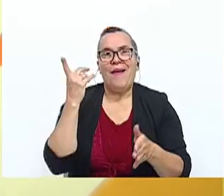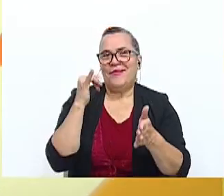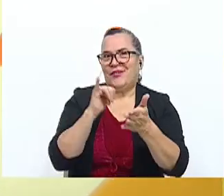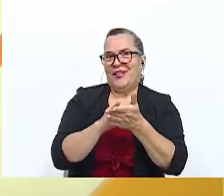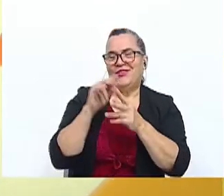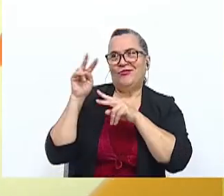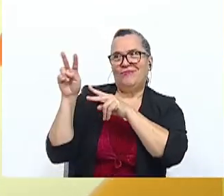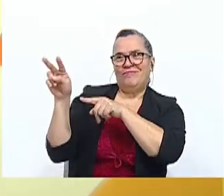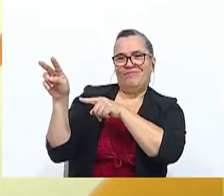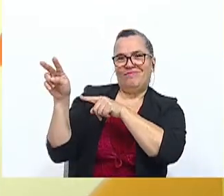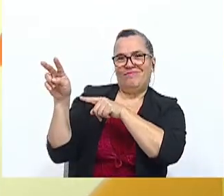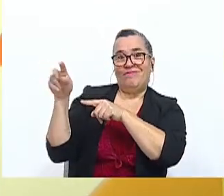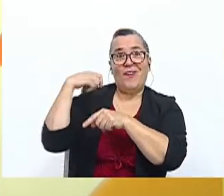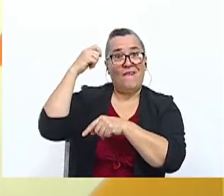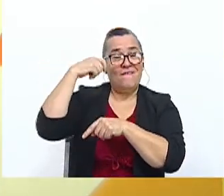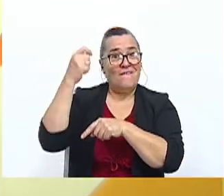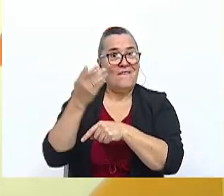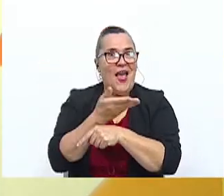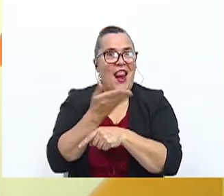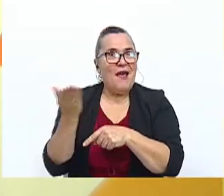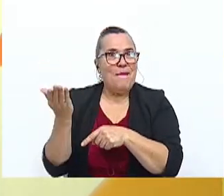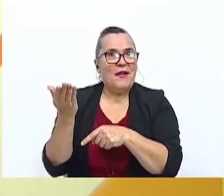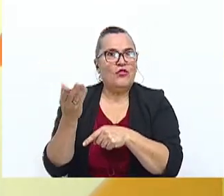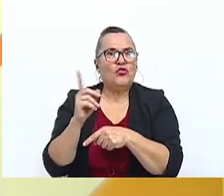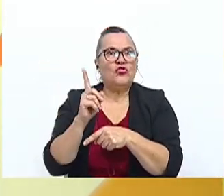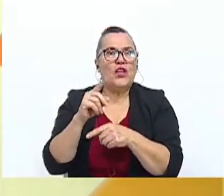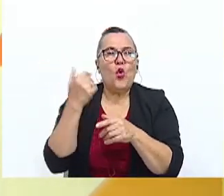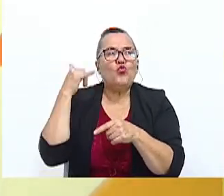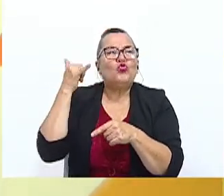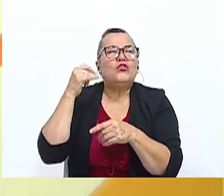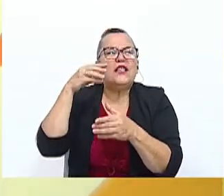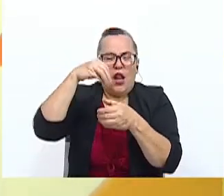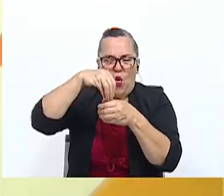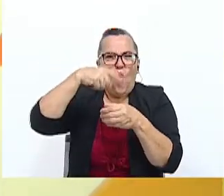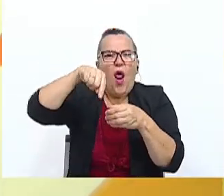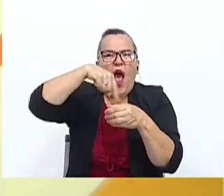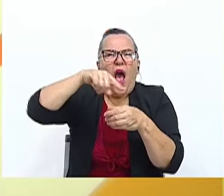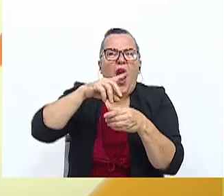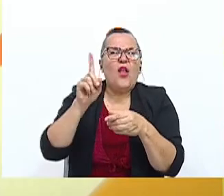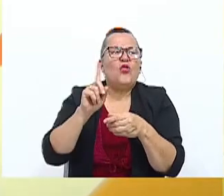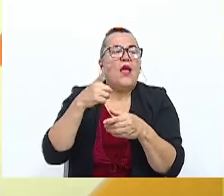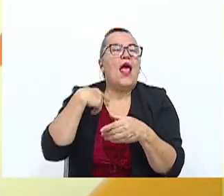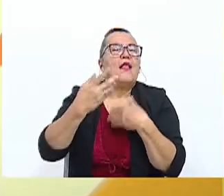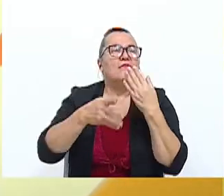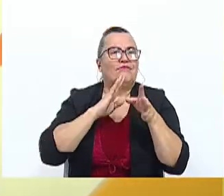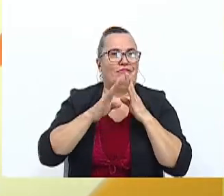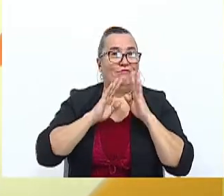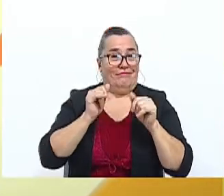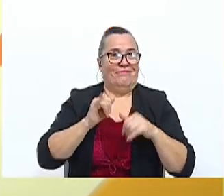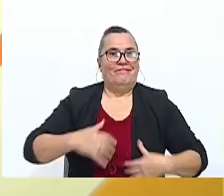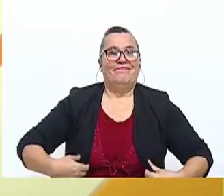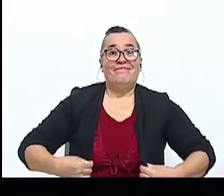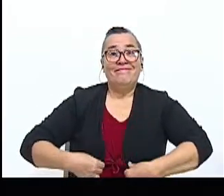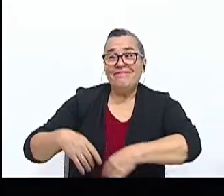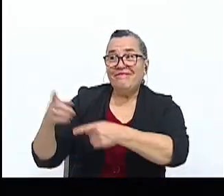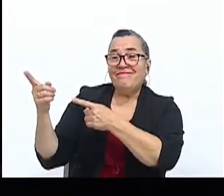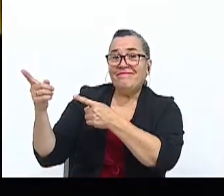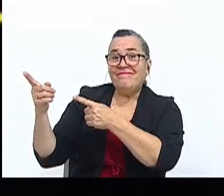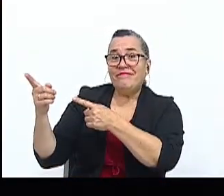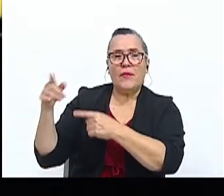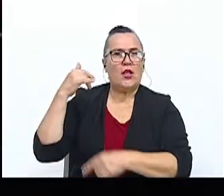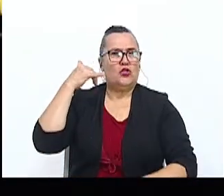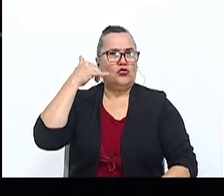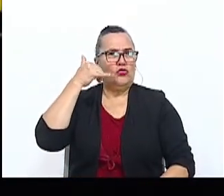un video sobre los elementos que están en un celular, para que después lo comentemos. El